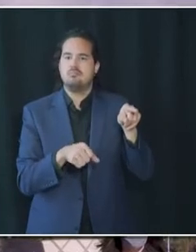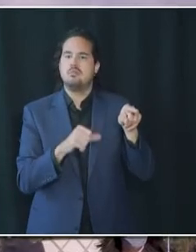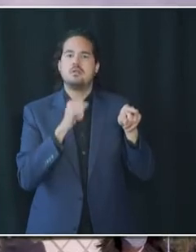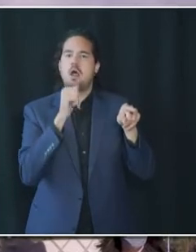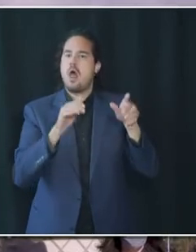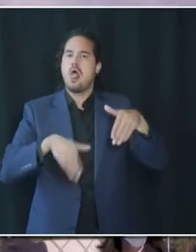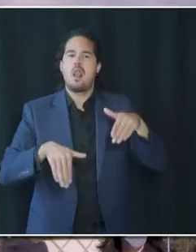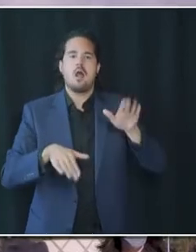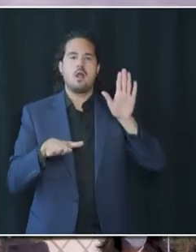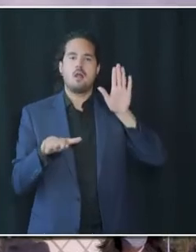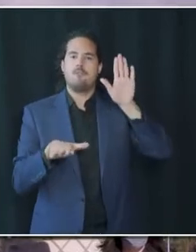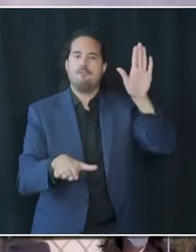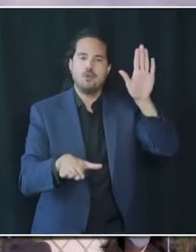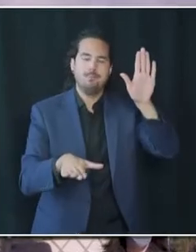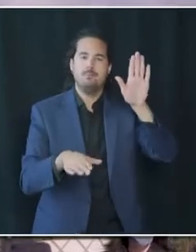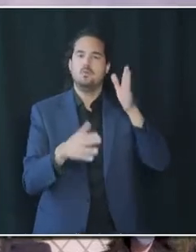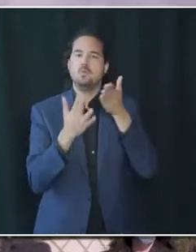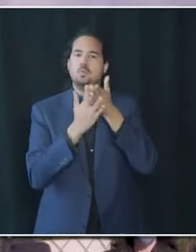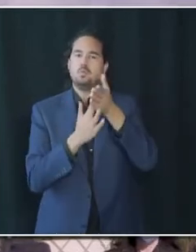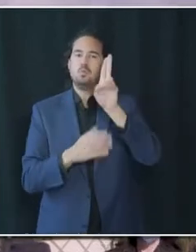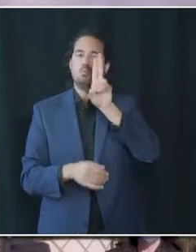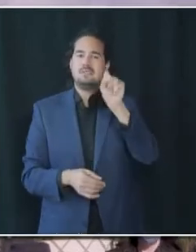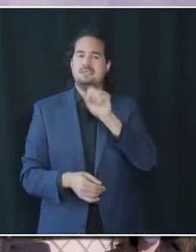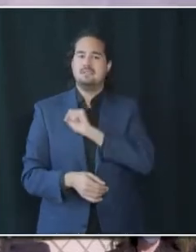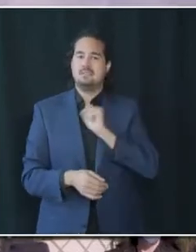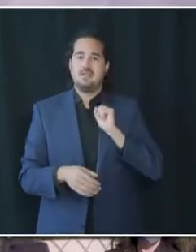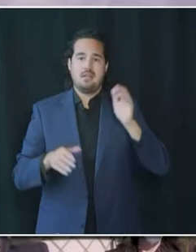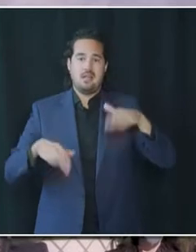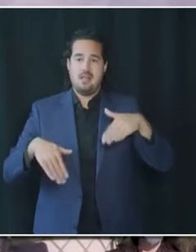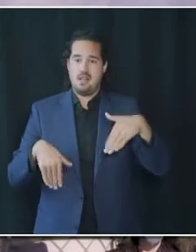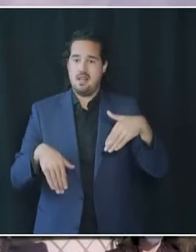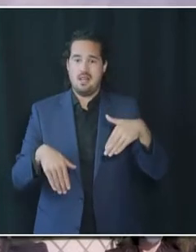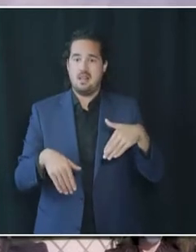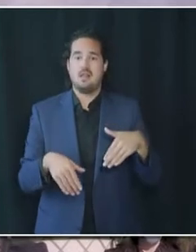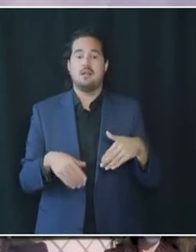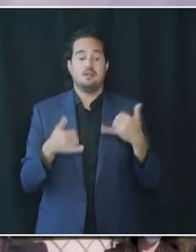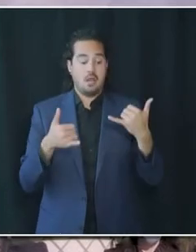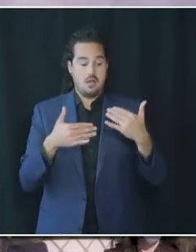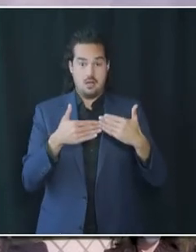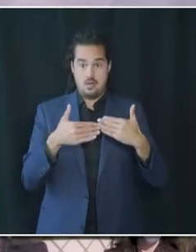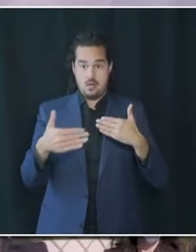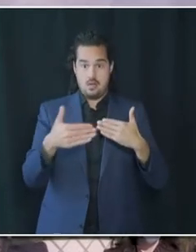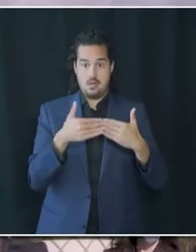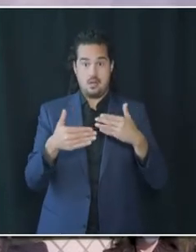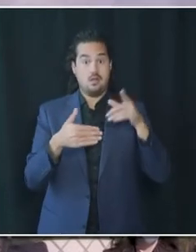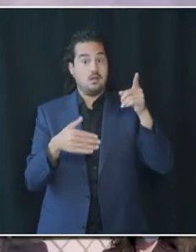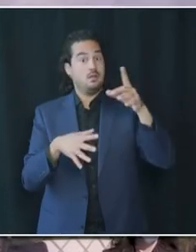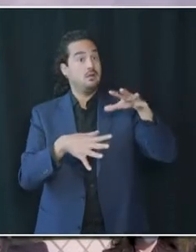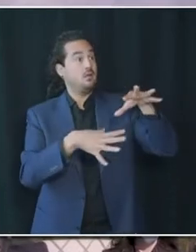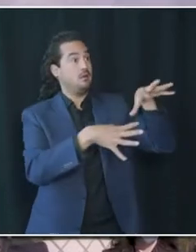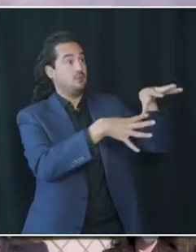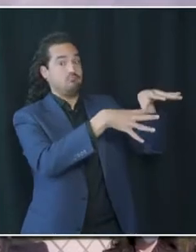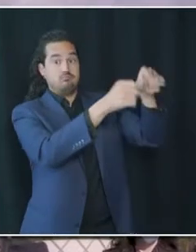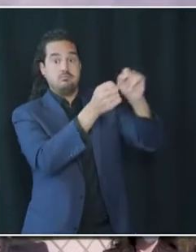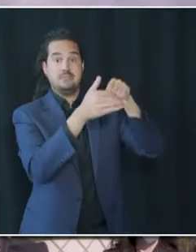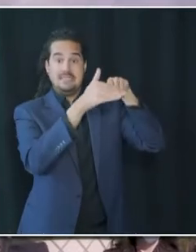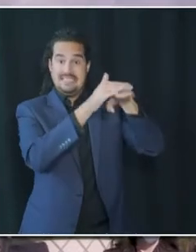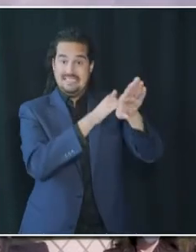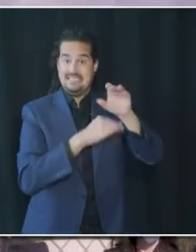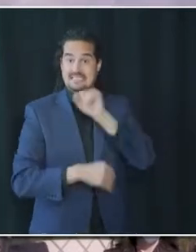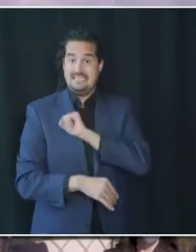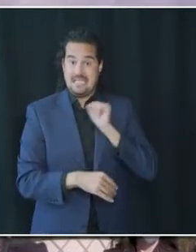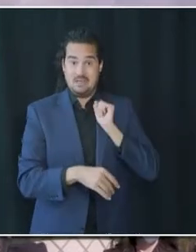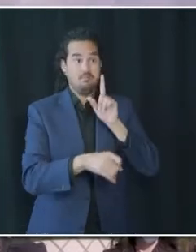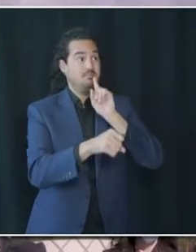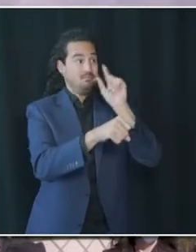senado de los eeuu de modo que el anuncio público se determinará en base a esa confirmación